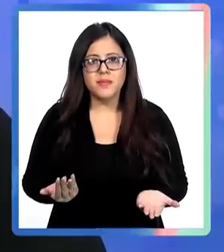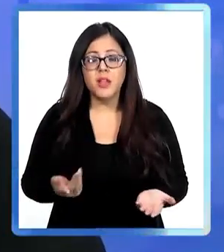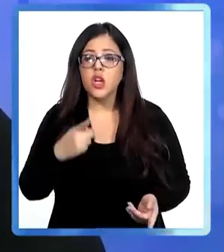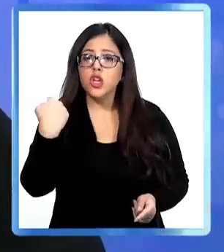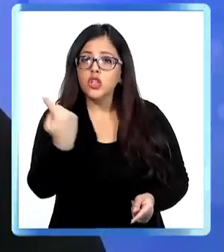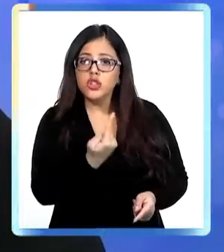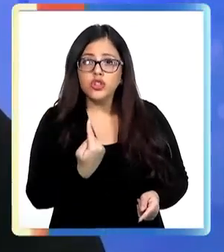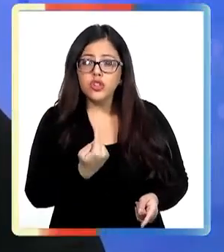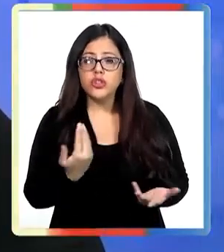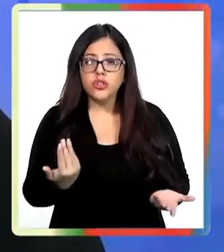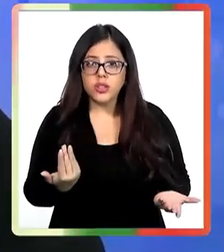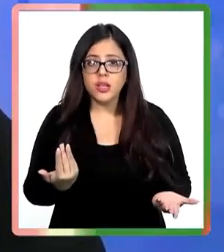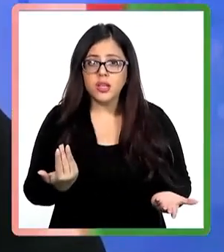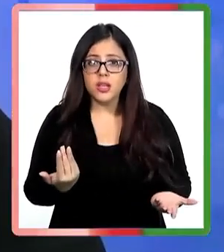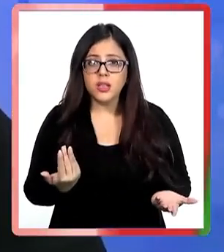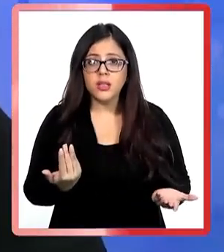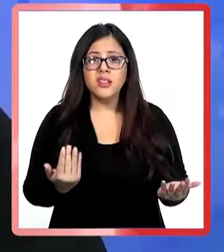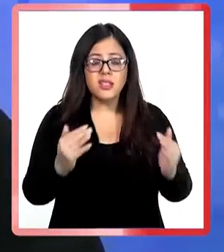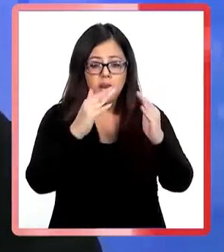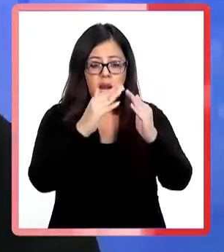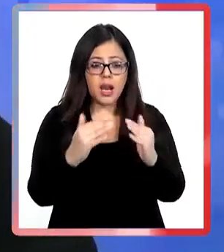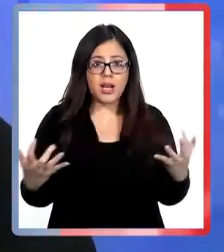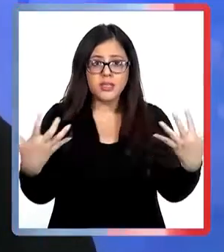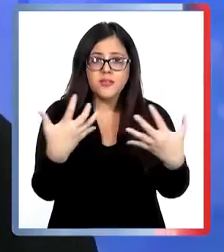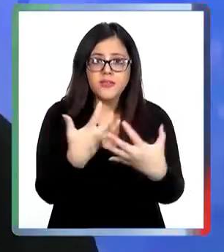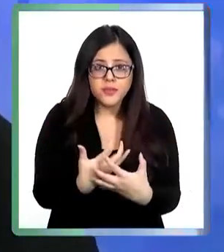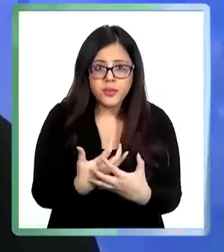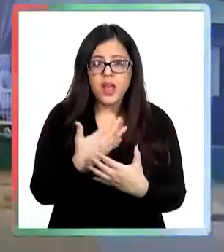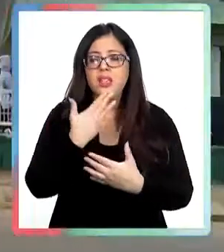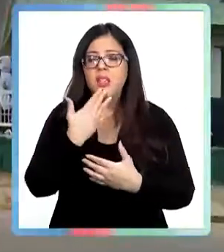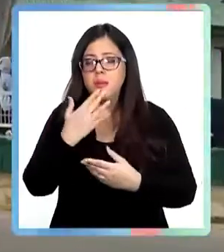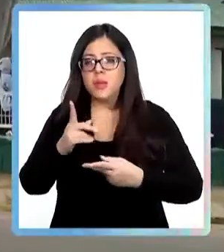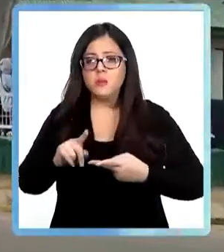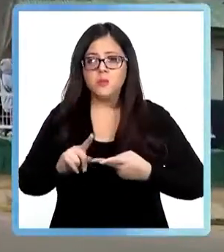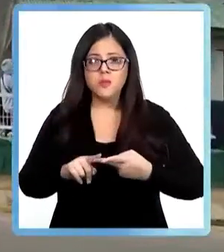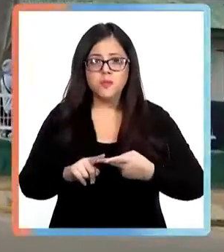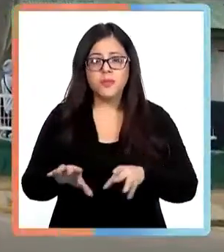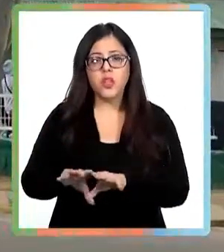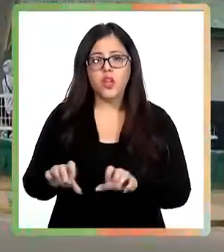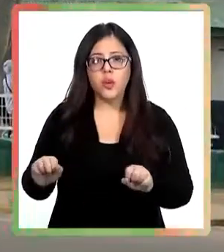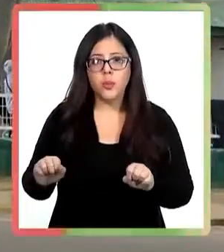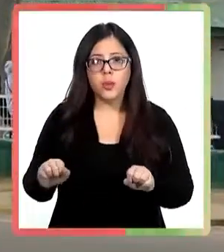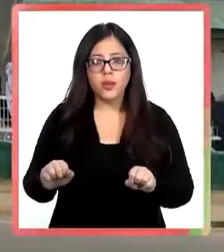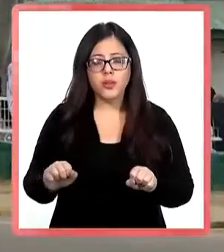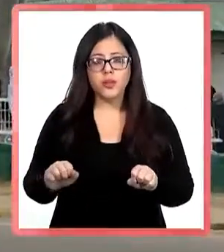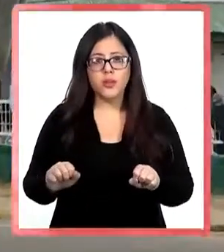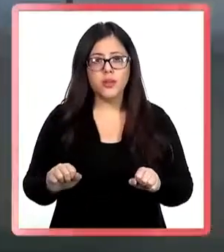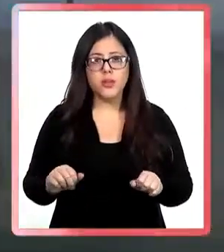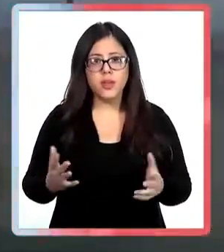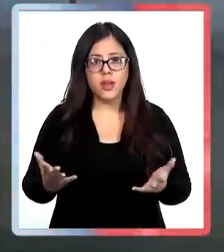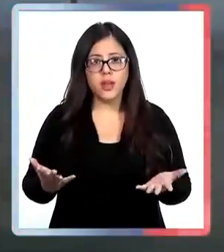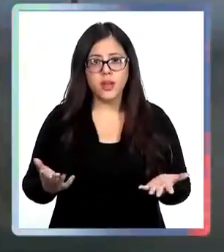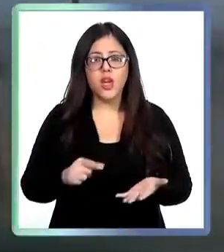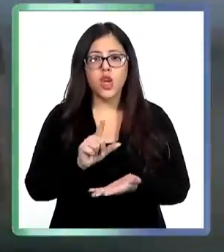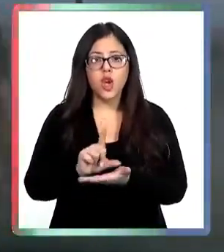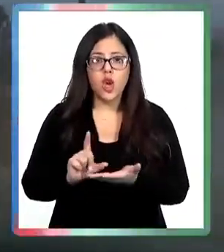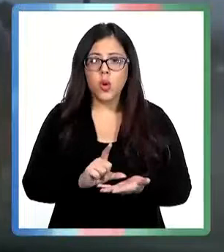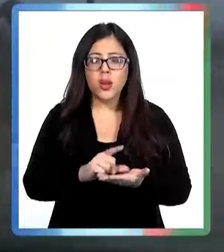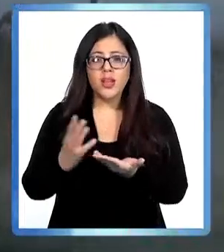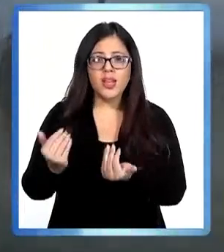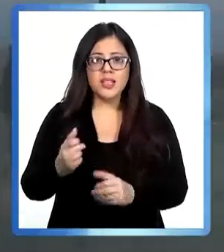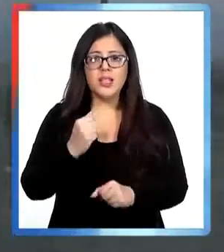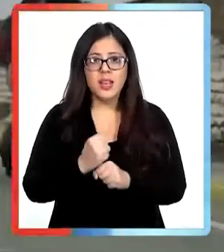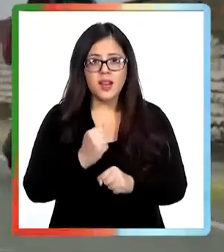Nosotros hemos establecido tanto albergues como también convenios con las zonas que